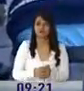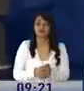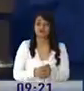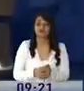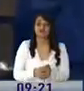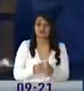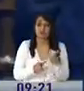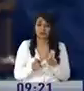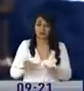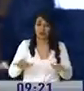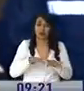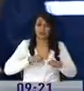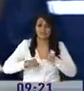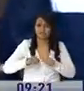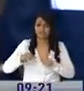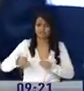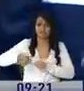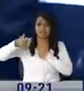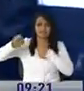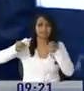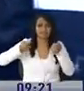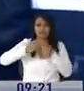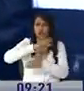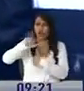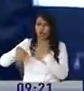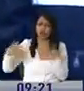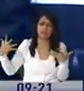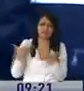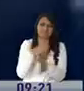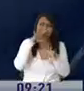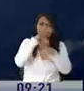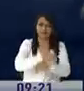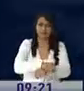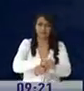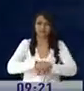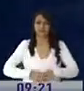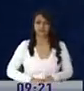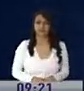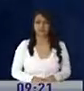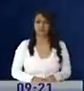encargados de la logística en Quito con cámara de Carlos Romero